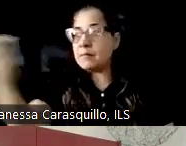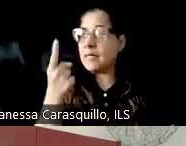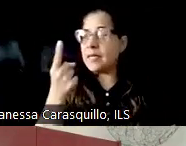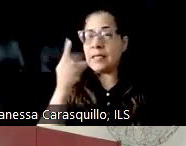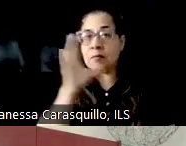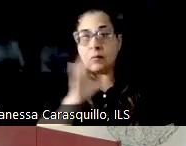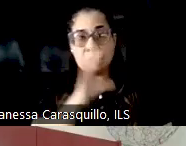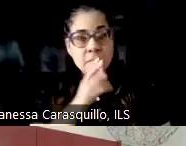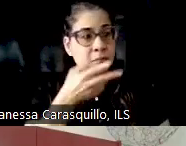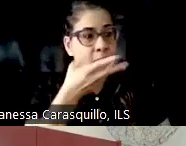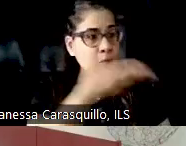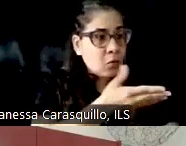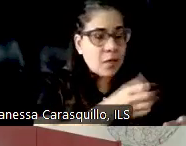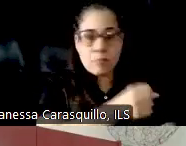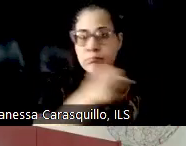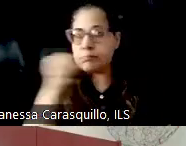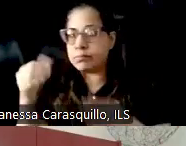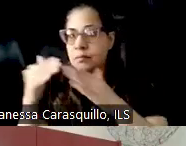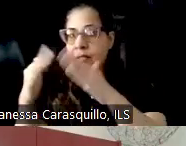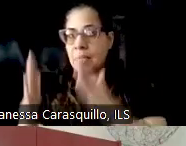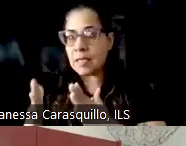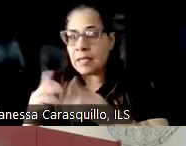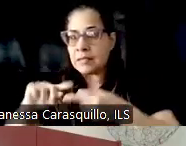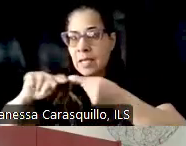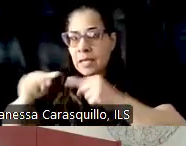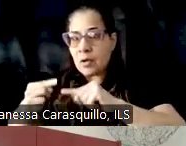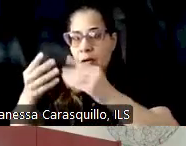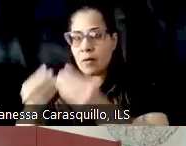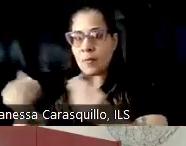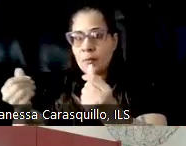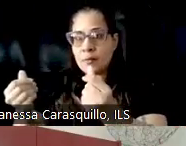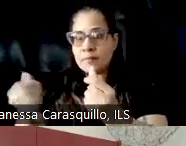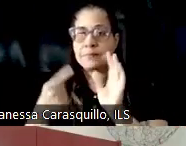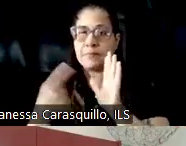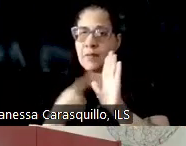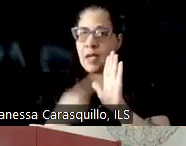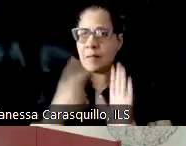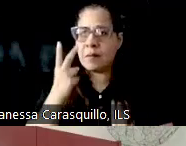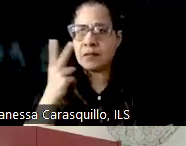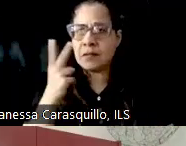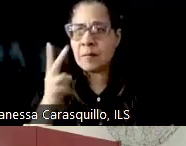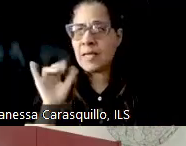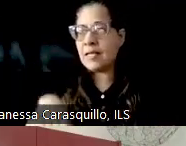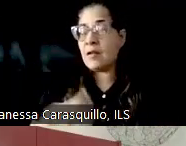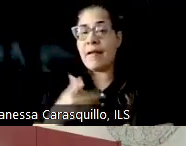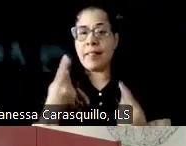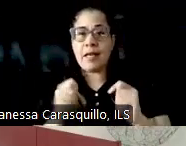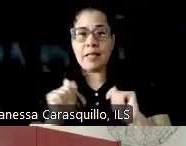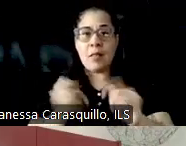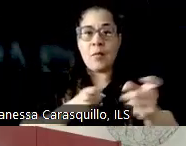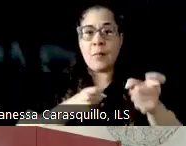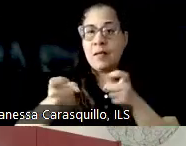al niño, llegan a la casa y se va el dolor de barriga. A veces ven esto como si fuera una manipulación, a veces lo ven como si